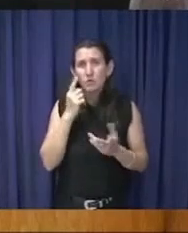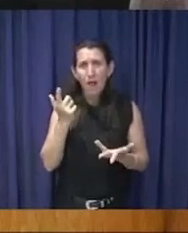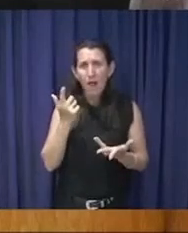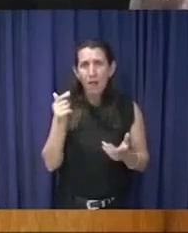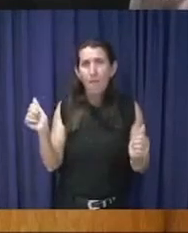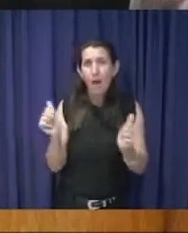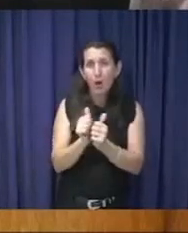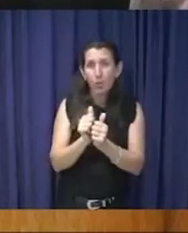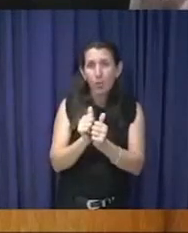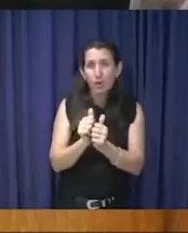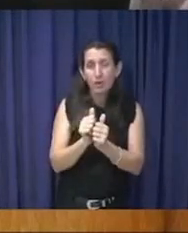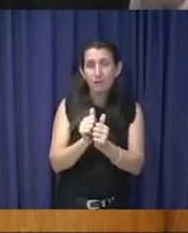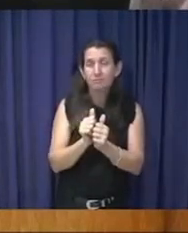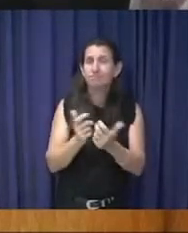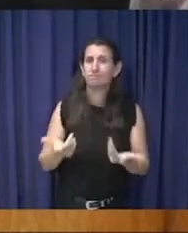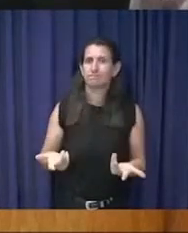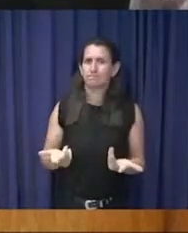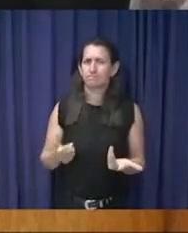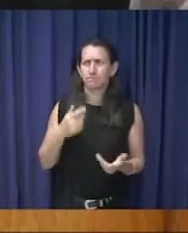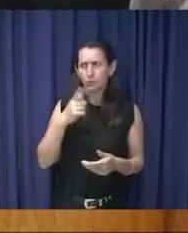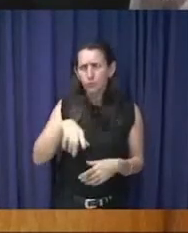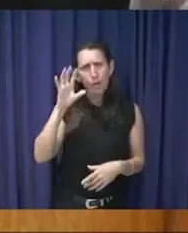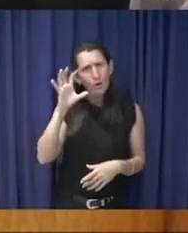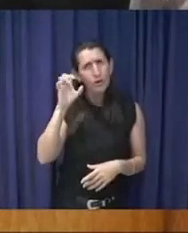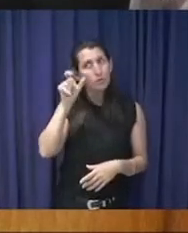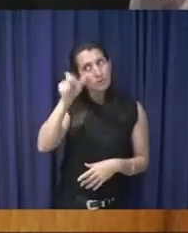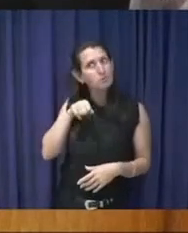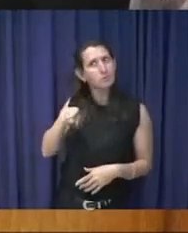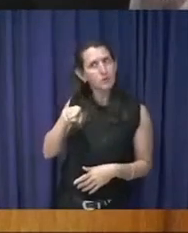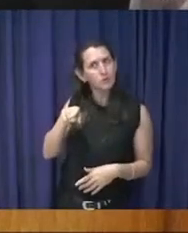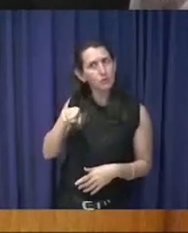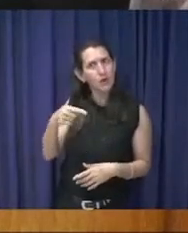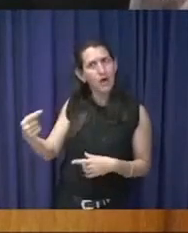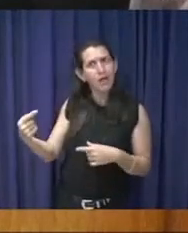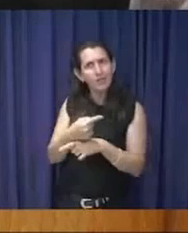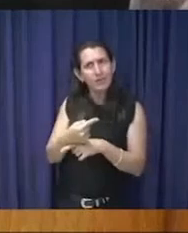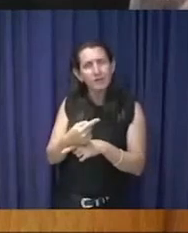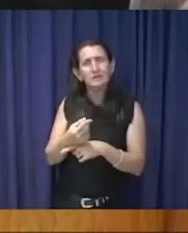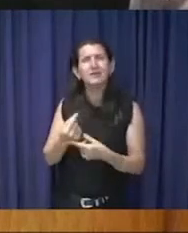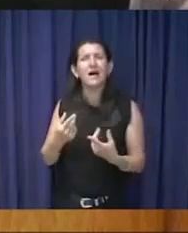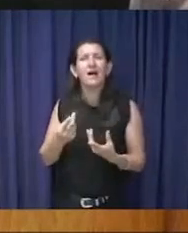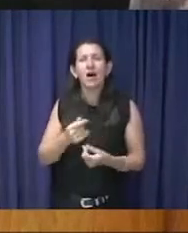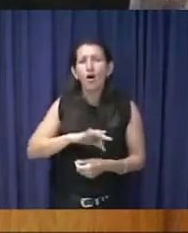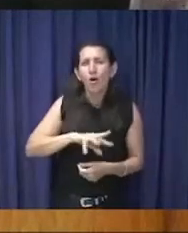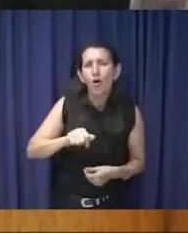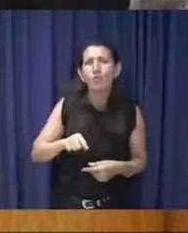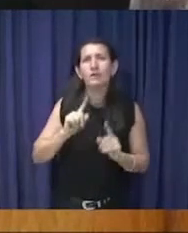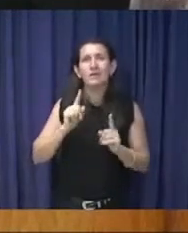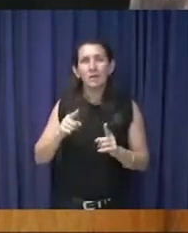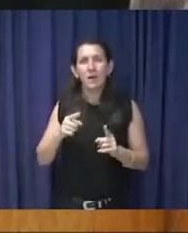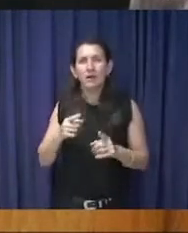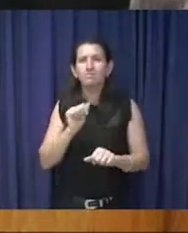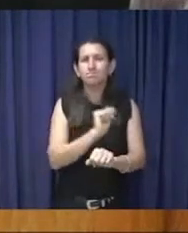lista. Y recordemos que esa persona no solamente está acusada de delitos de corrupción, sino que está